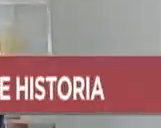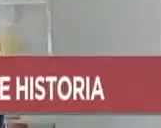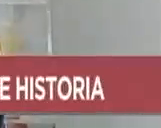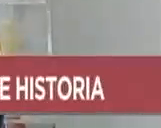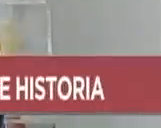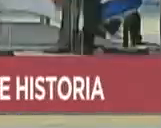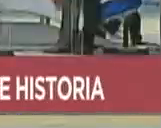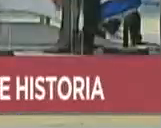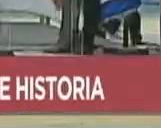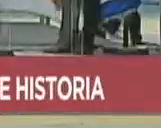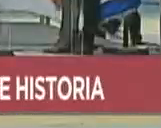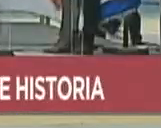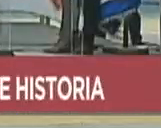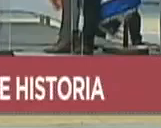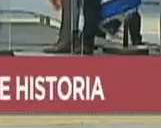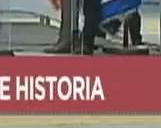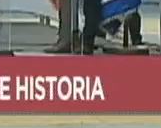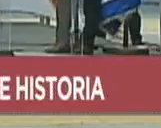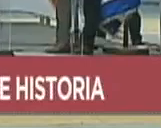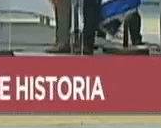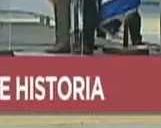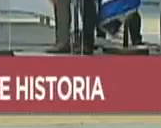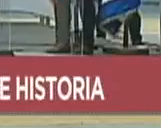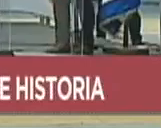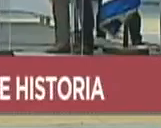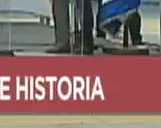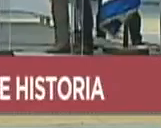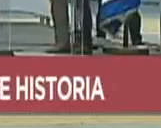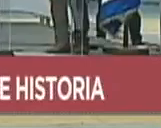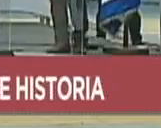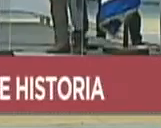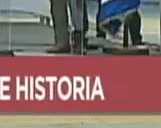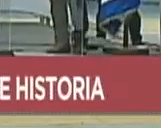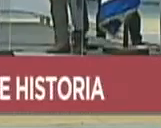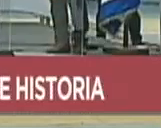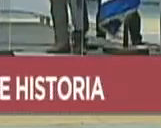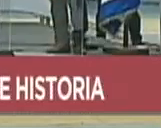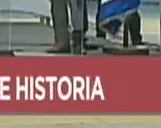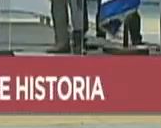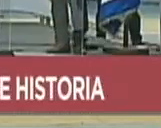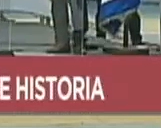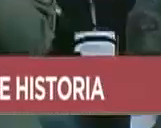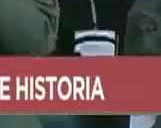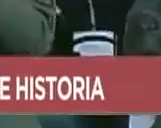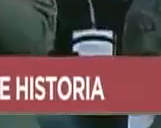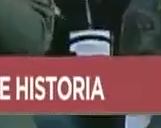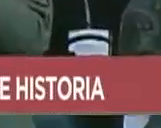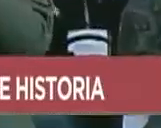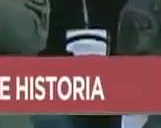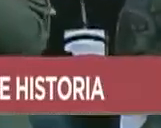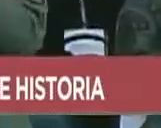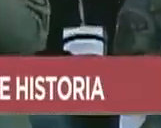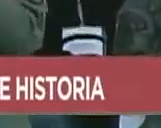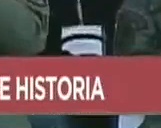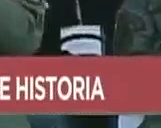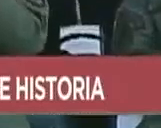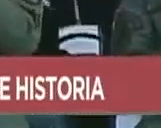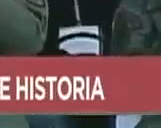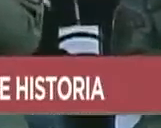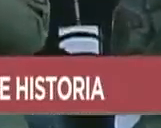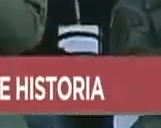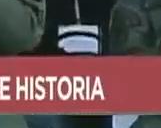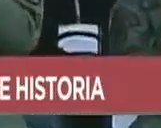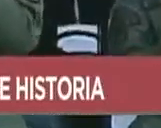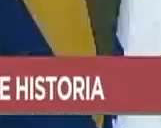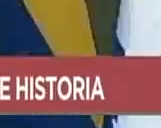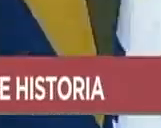que se han venido hasta acá desde perú desde colombia ecuador entre otros países